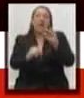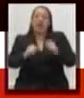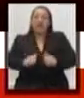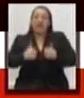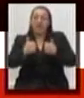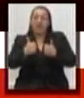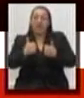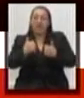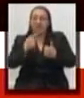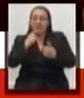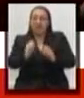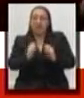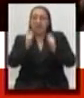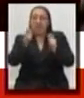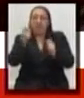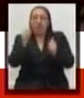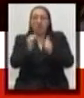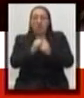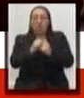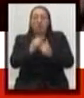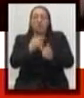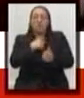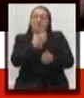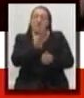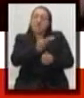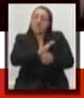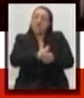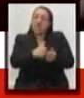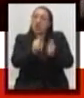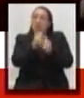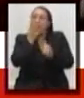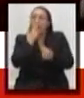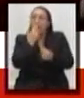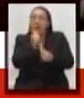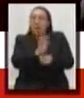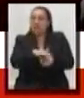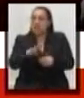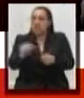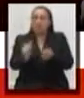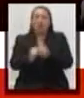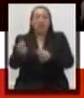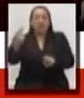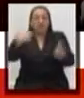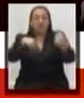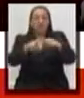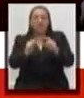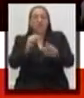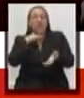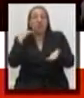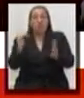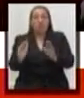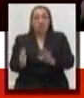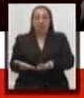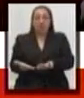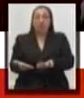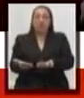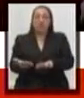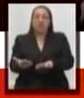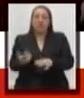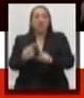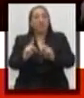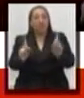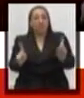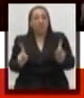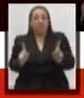está asignada por la nostalgia de la infancia y por la presencia de la muerte. Sin